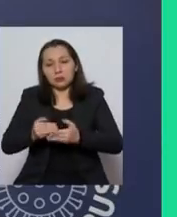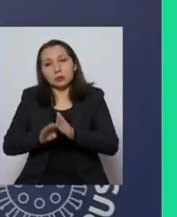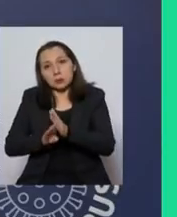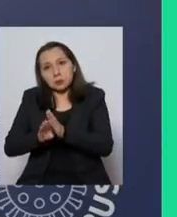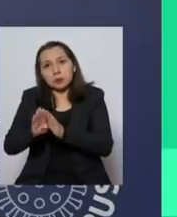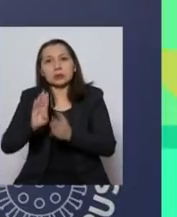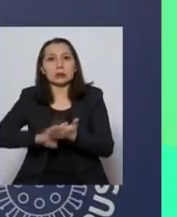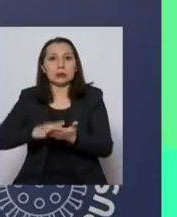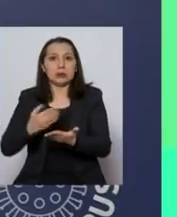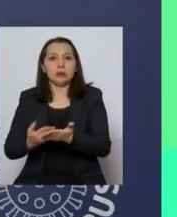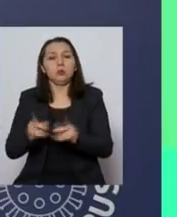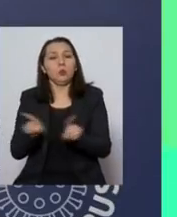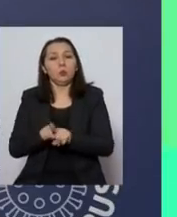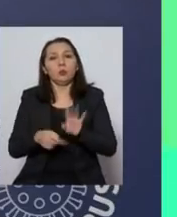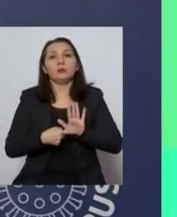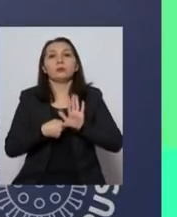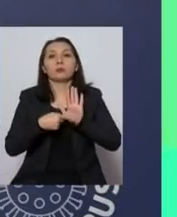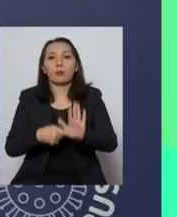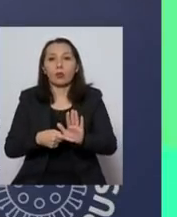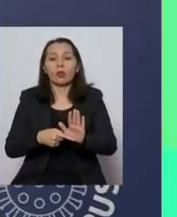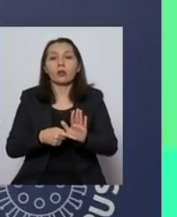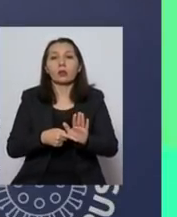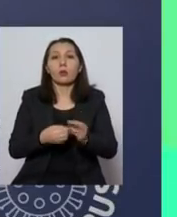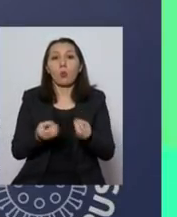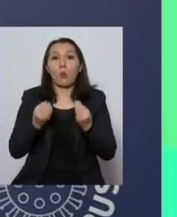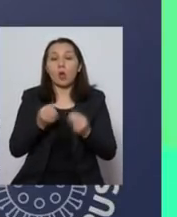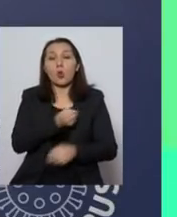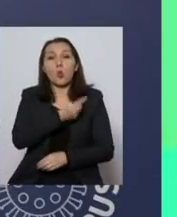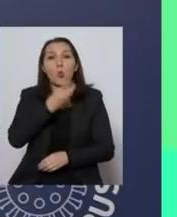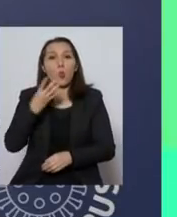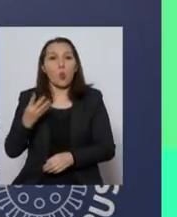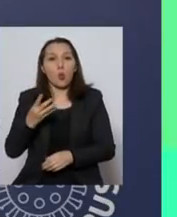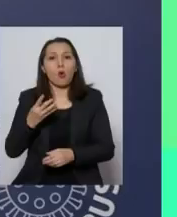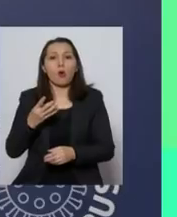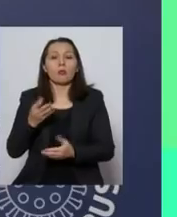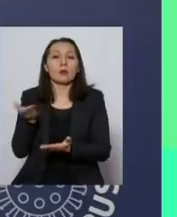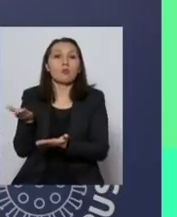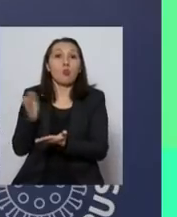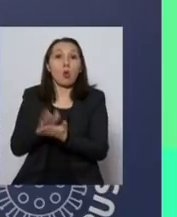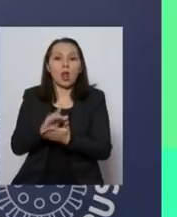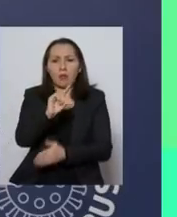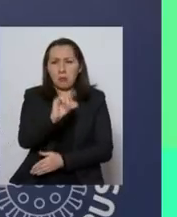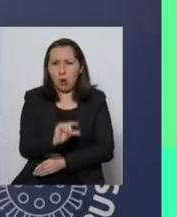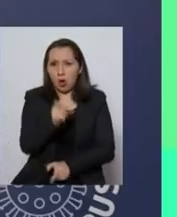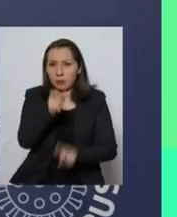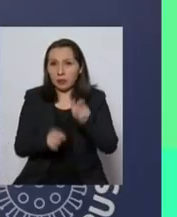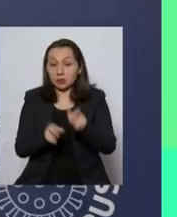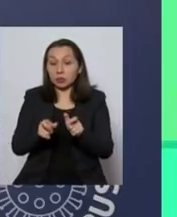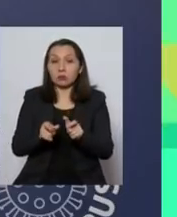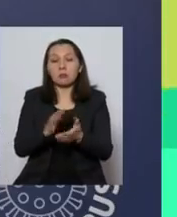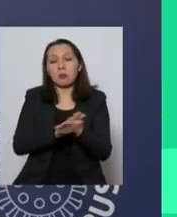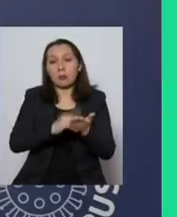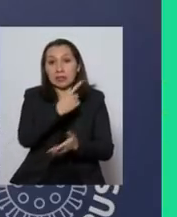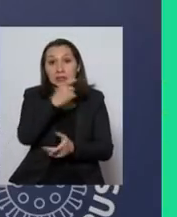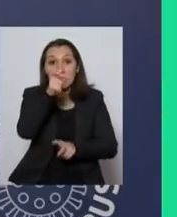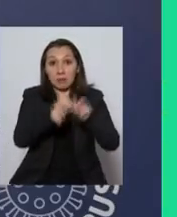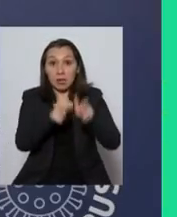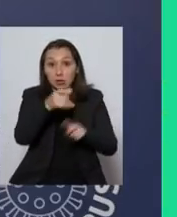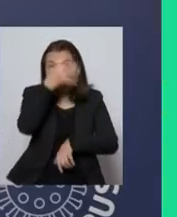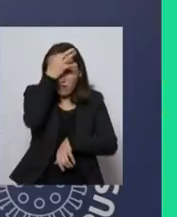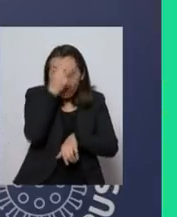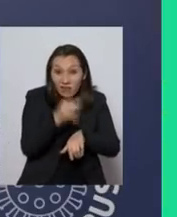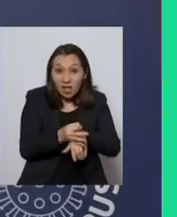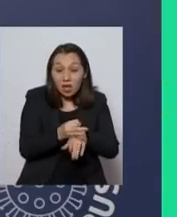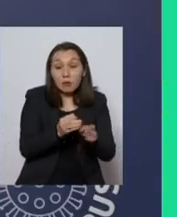como lo reflejan hasta ahora nuestras exitosas cifras de letalidad, o sea, de que cada 100 personas que se